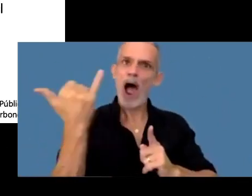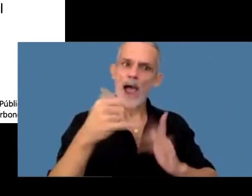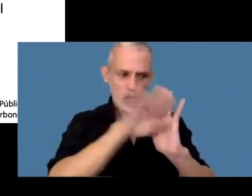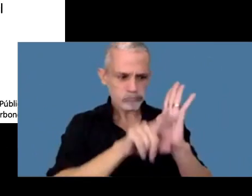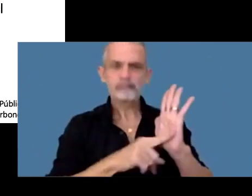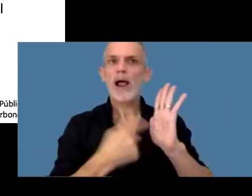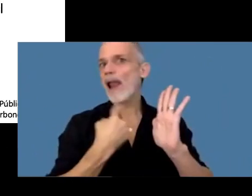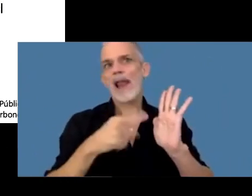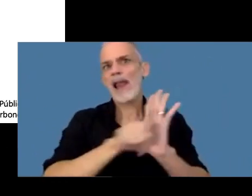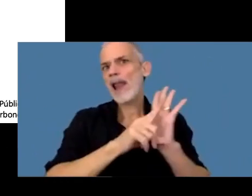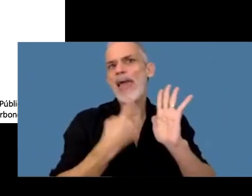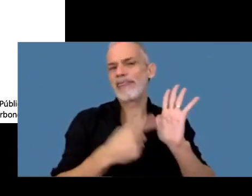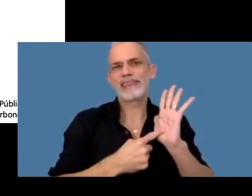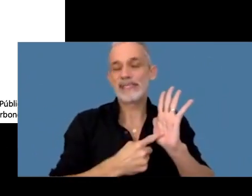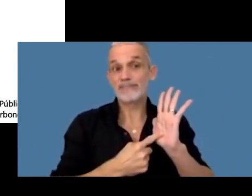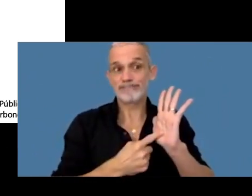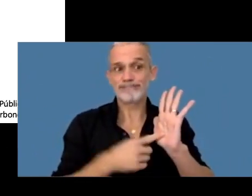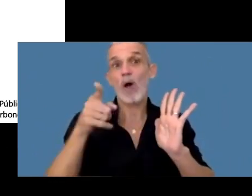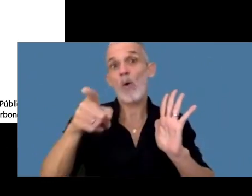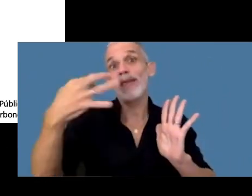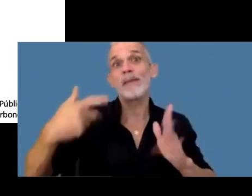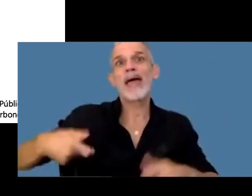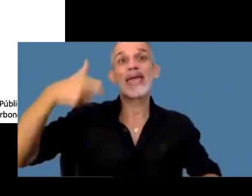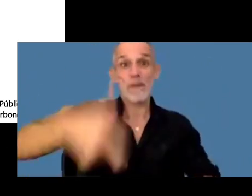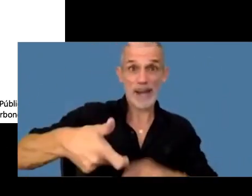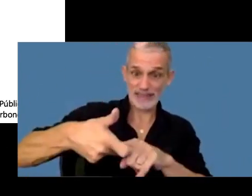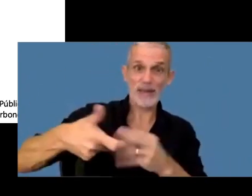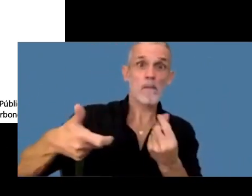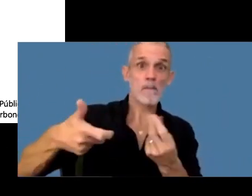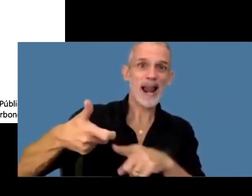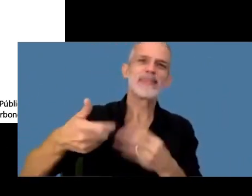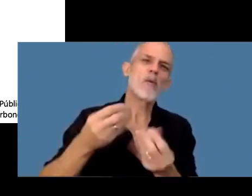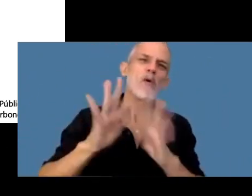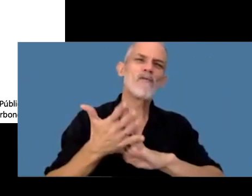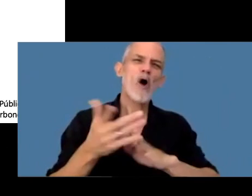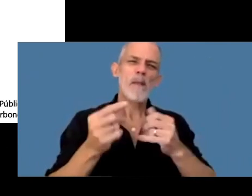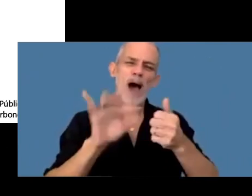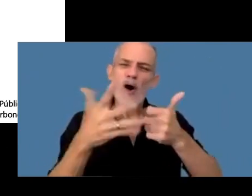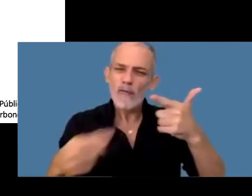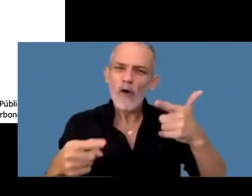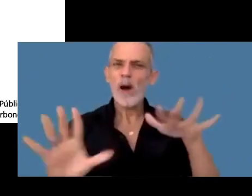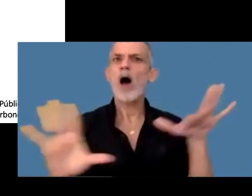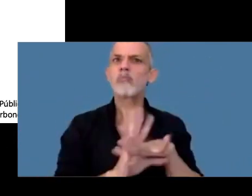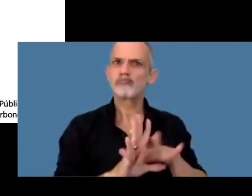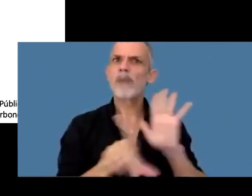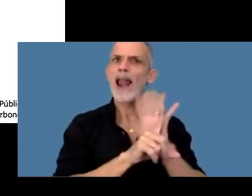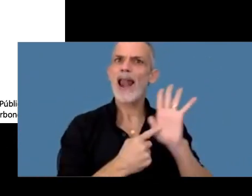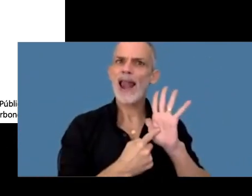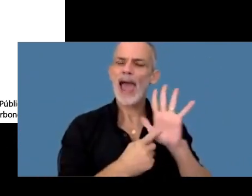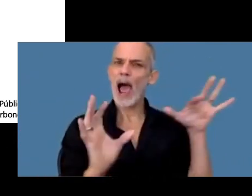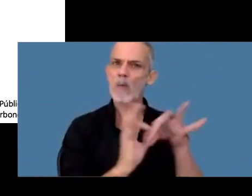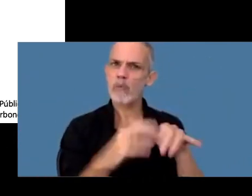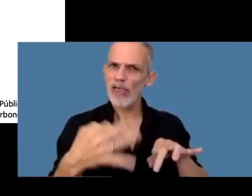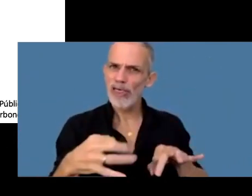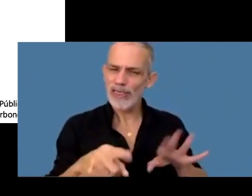diciendo usted debe invertir vía un vehículo que se ajuste a estos términos, y me está